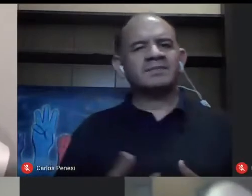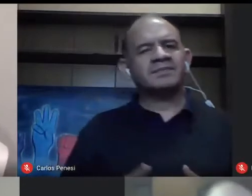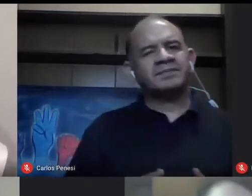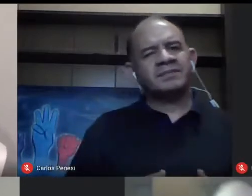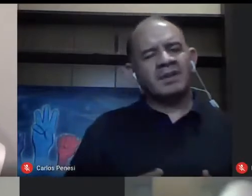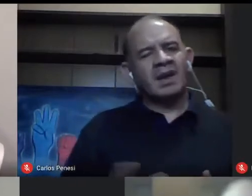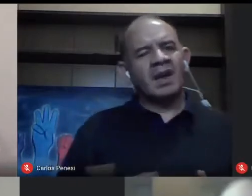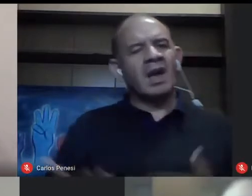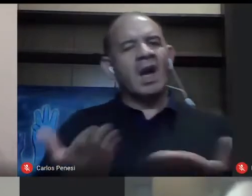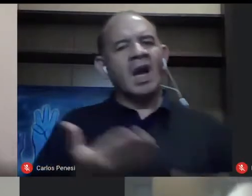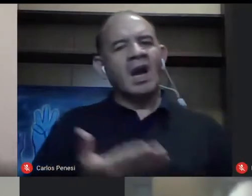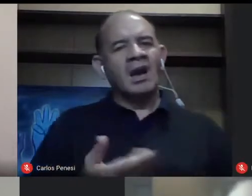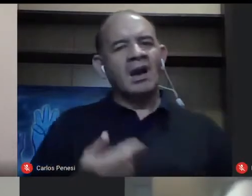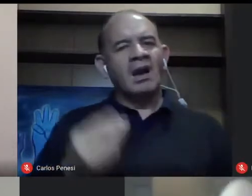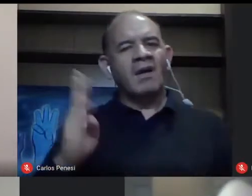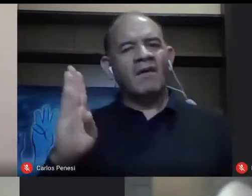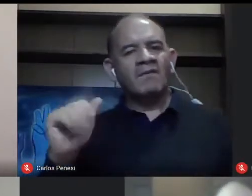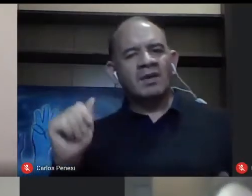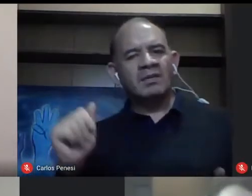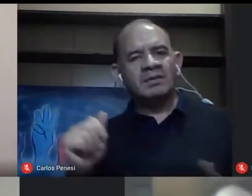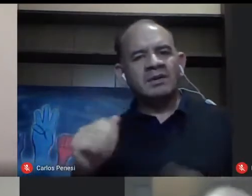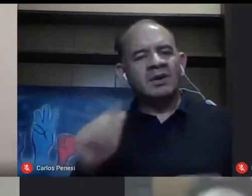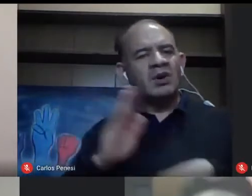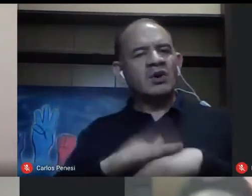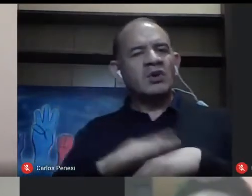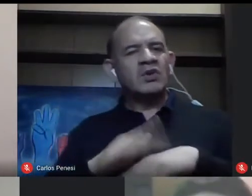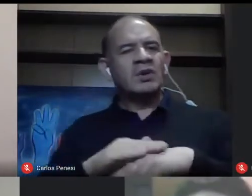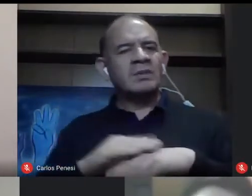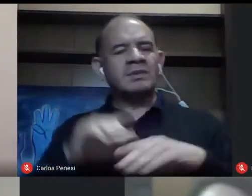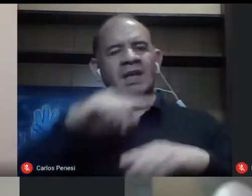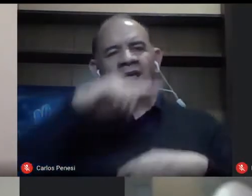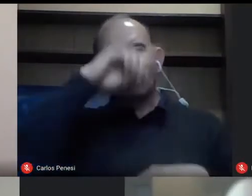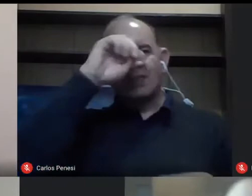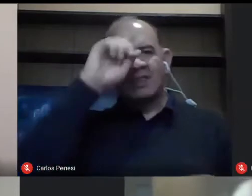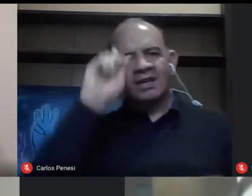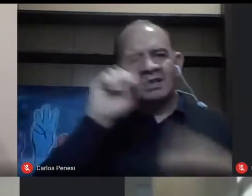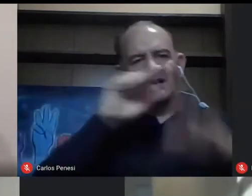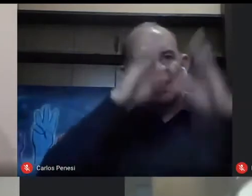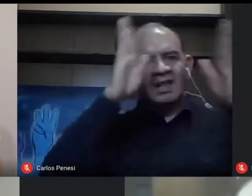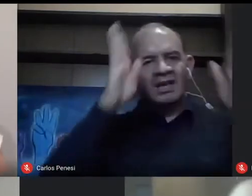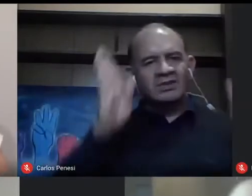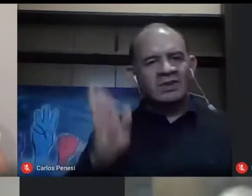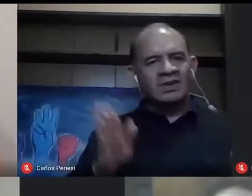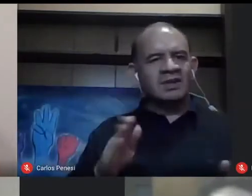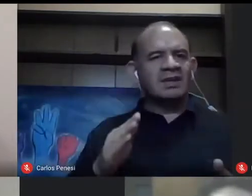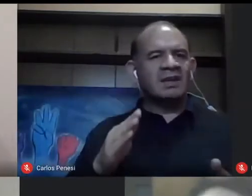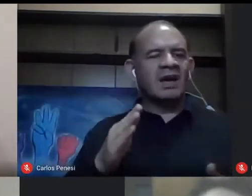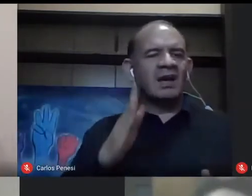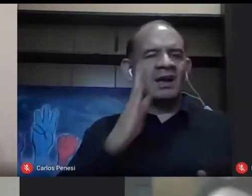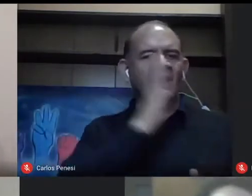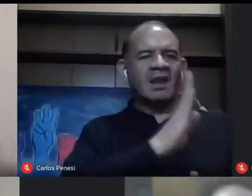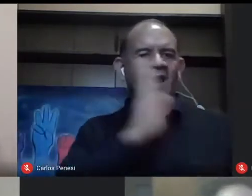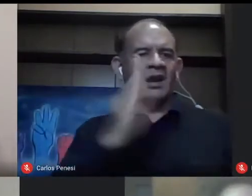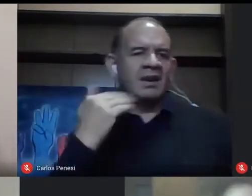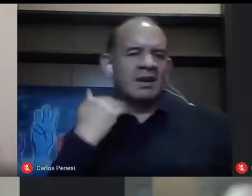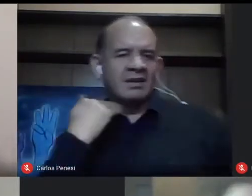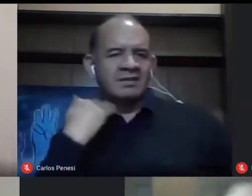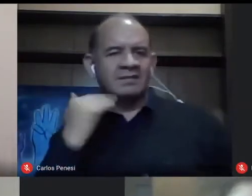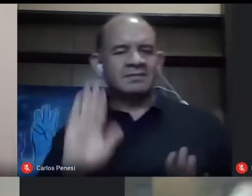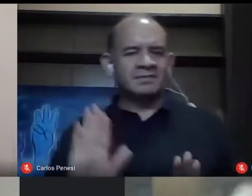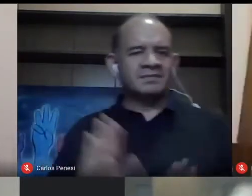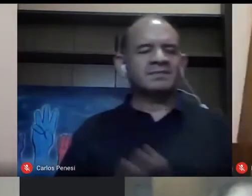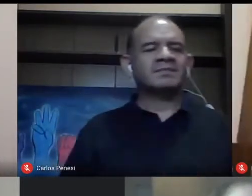lugar recién a Bárbara Durante, asesora de la Subdirección de la Biblioteca Nacional de la República Argentina. Y ahora llegamos a nuestra